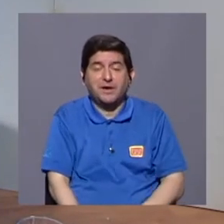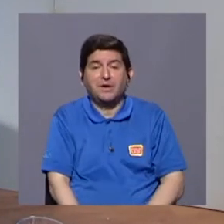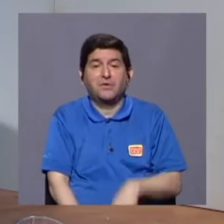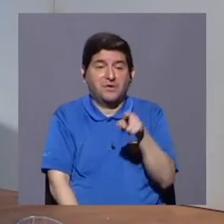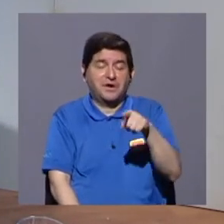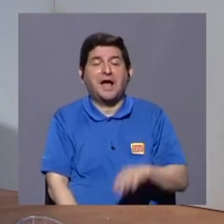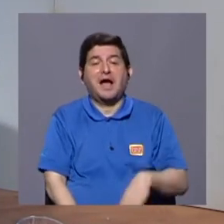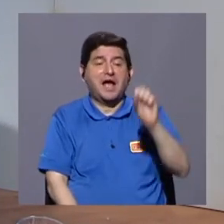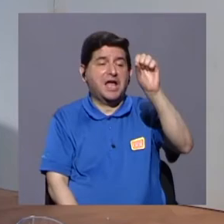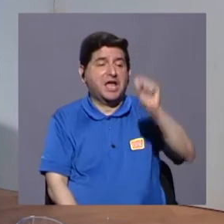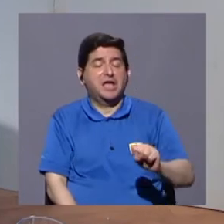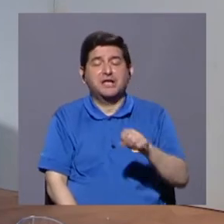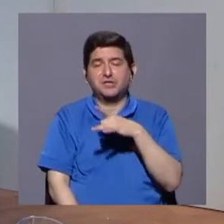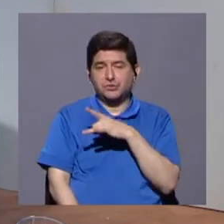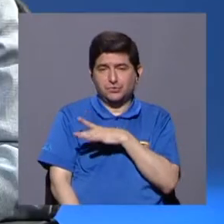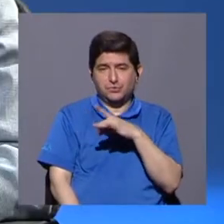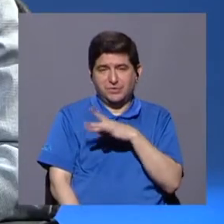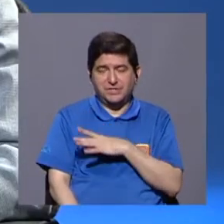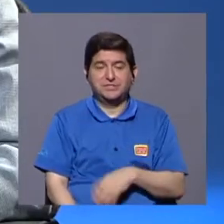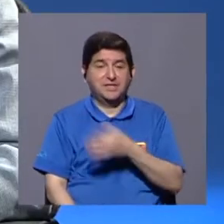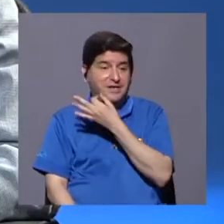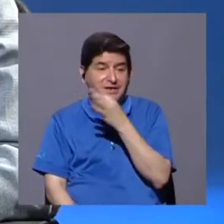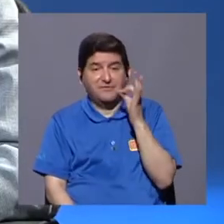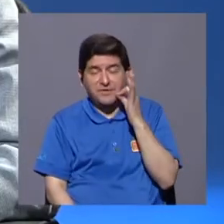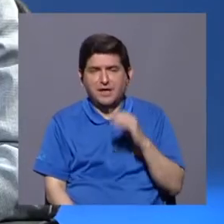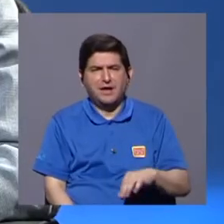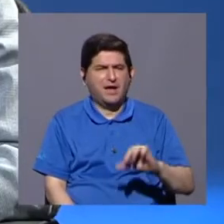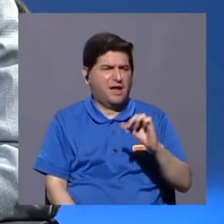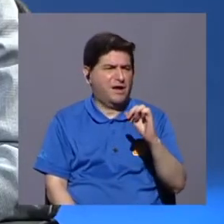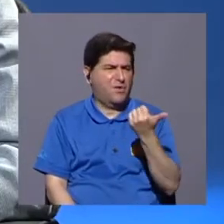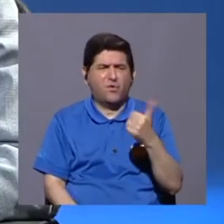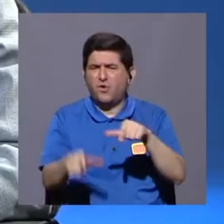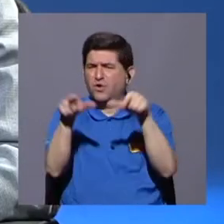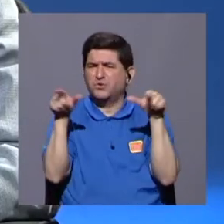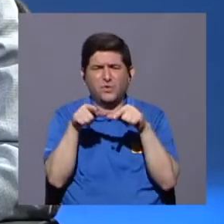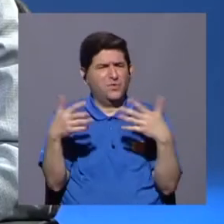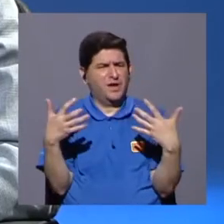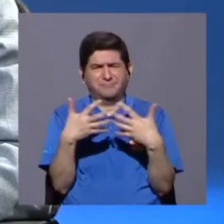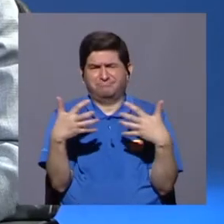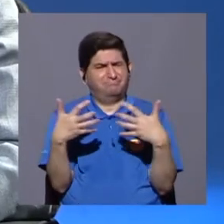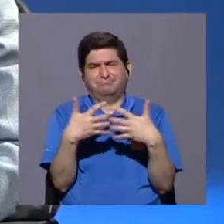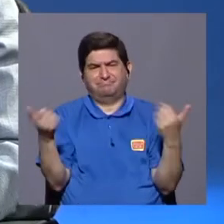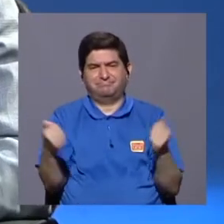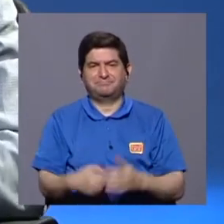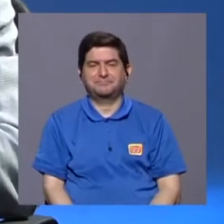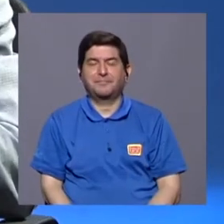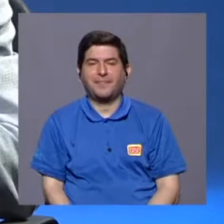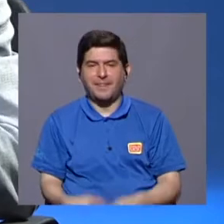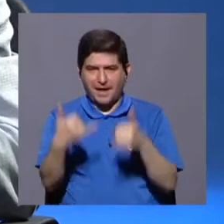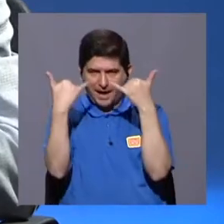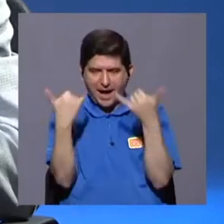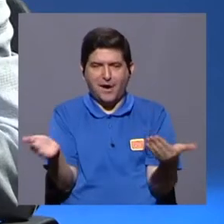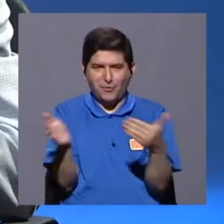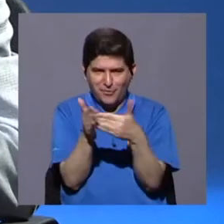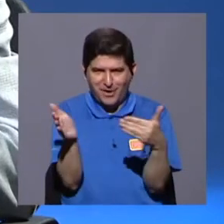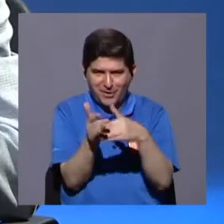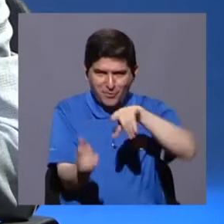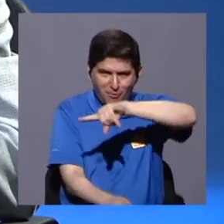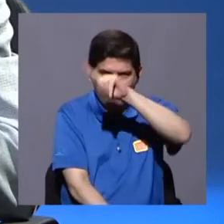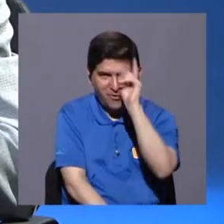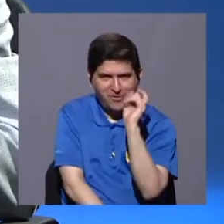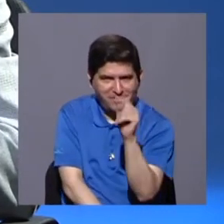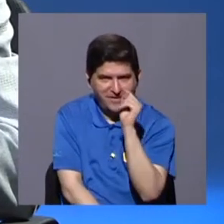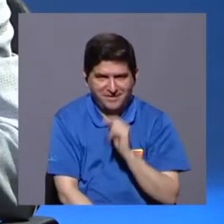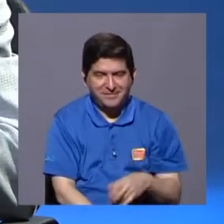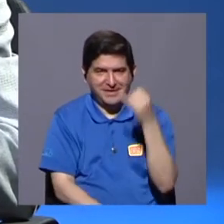sur de chile que es donde estamos nosotros que en lugares donde no corresponde verdad claro ahora sí lo tengo la pregunta que vamos